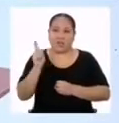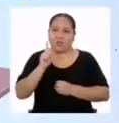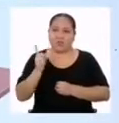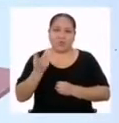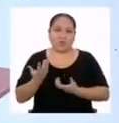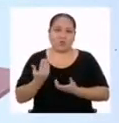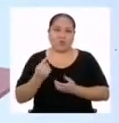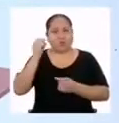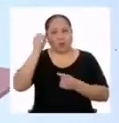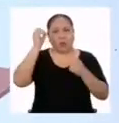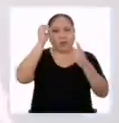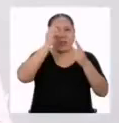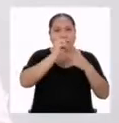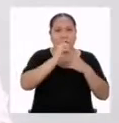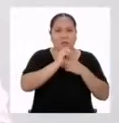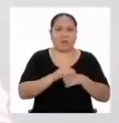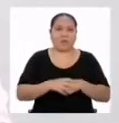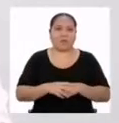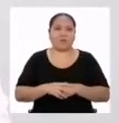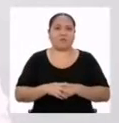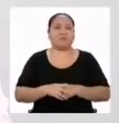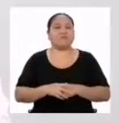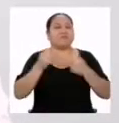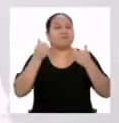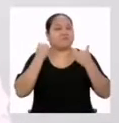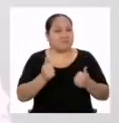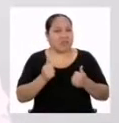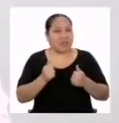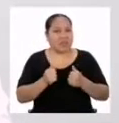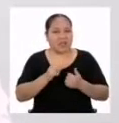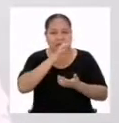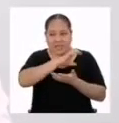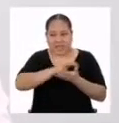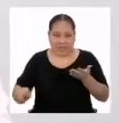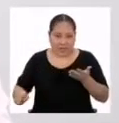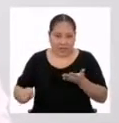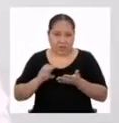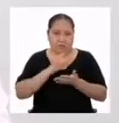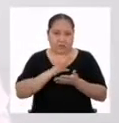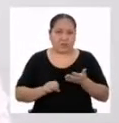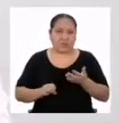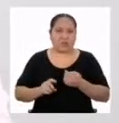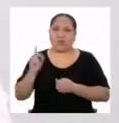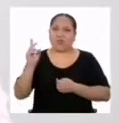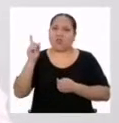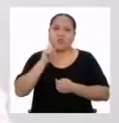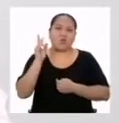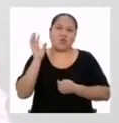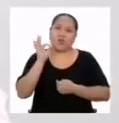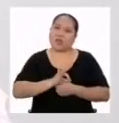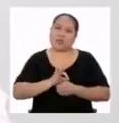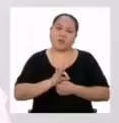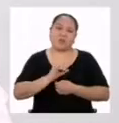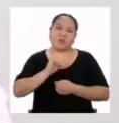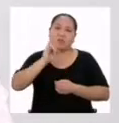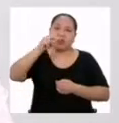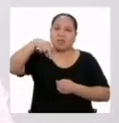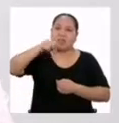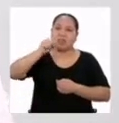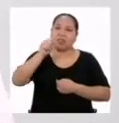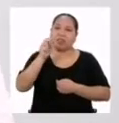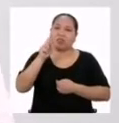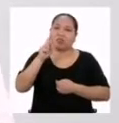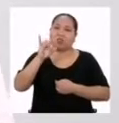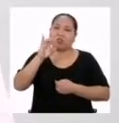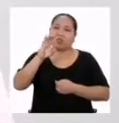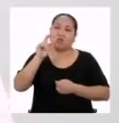parte del propósito del texto. Ok, sigamos descartando entonces. Tampoco es un texto instructivo, porque no